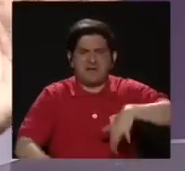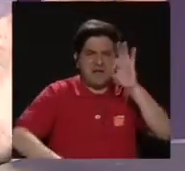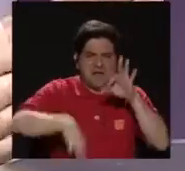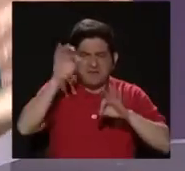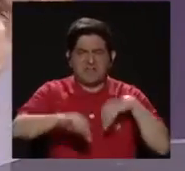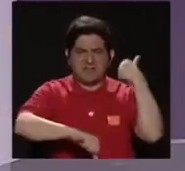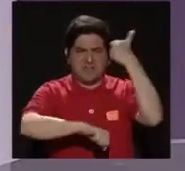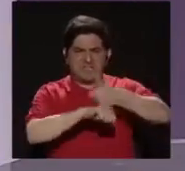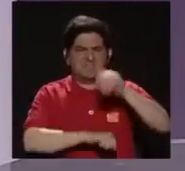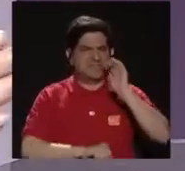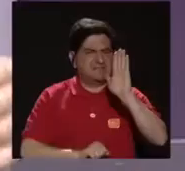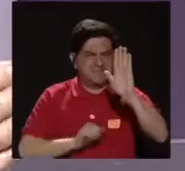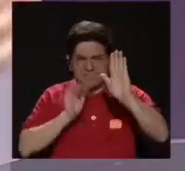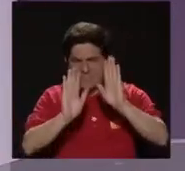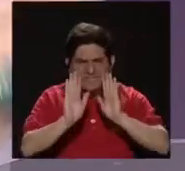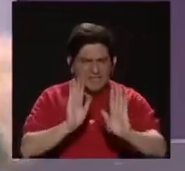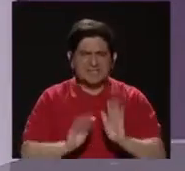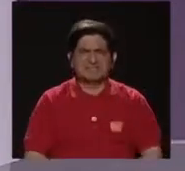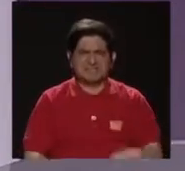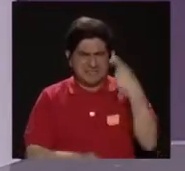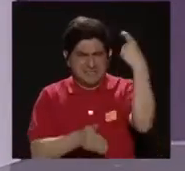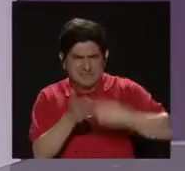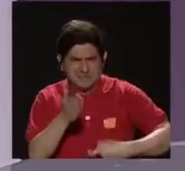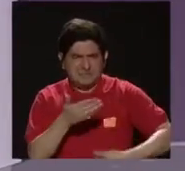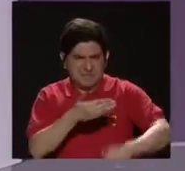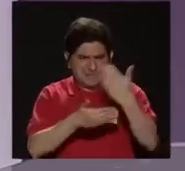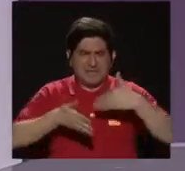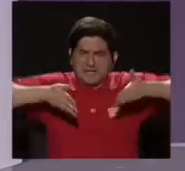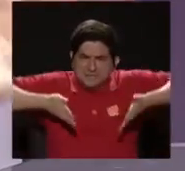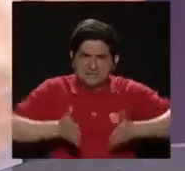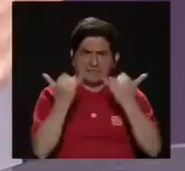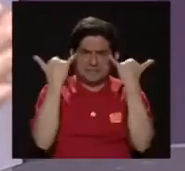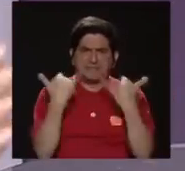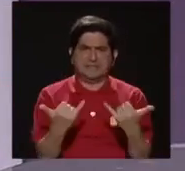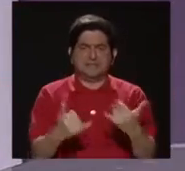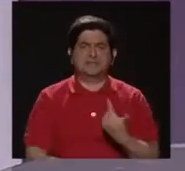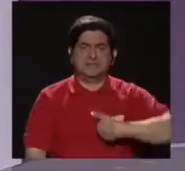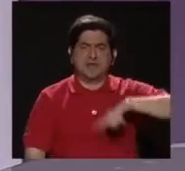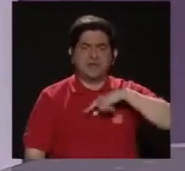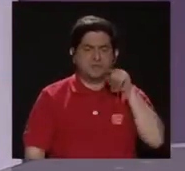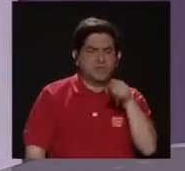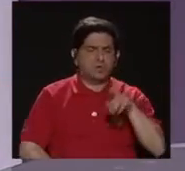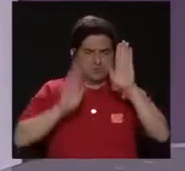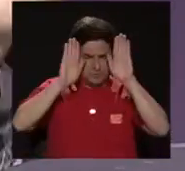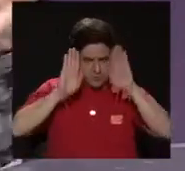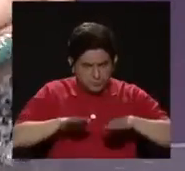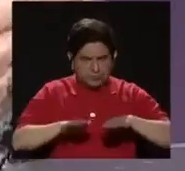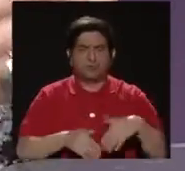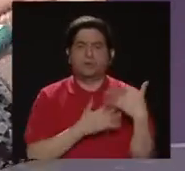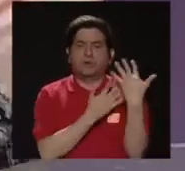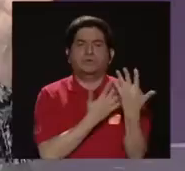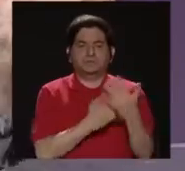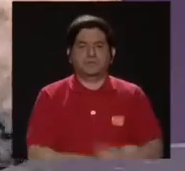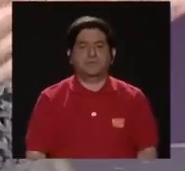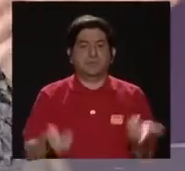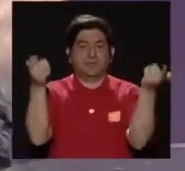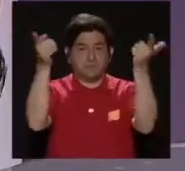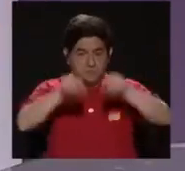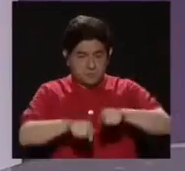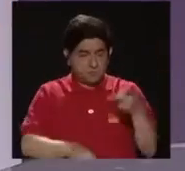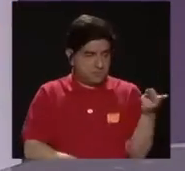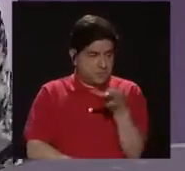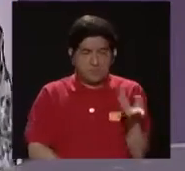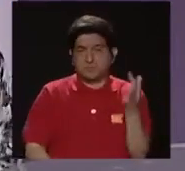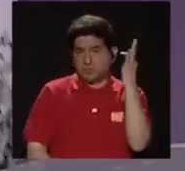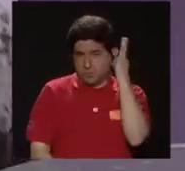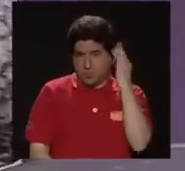impuesto esquemas estructurados previos a nuestro nacimiento y se espera que nos sometamos a ellos. Es lo que le pasa a estas dos